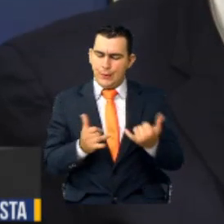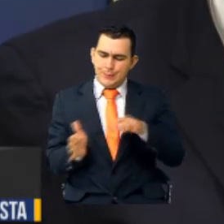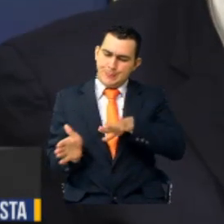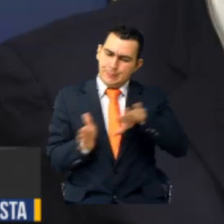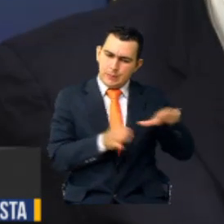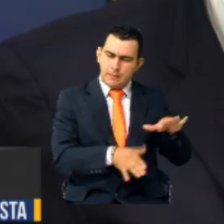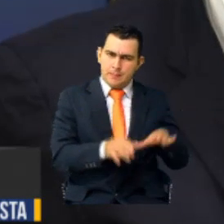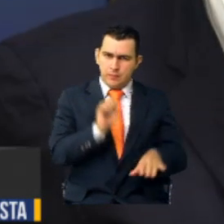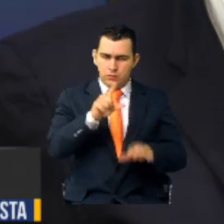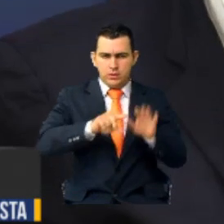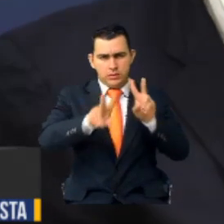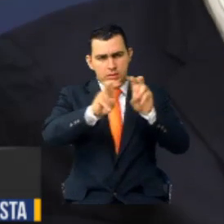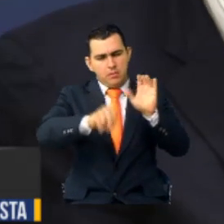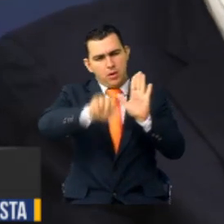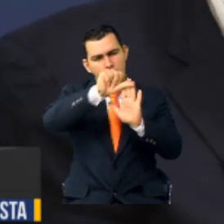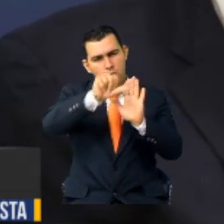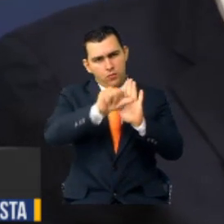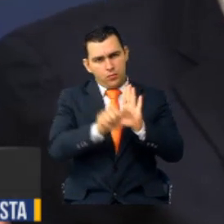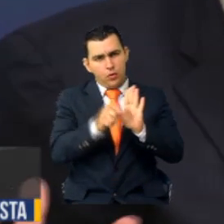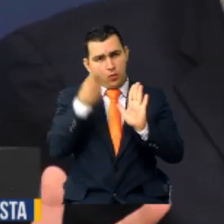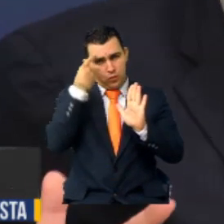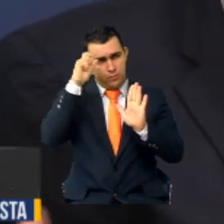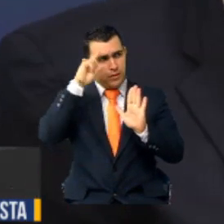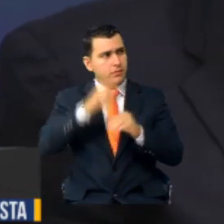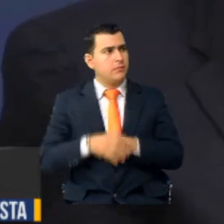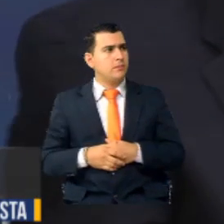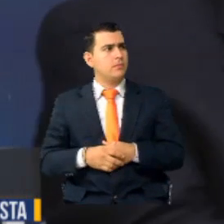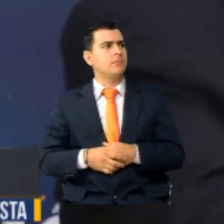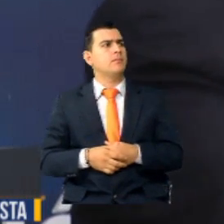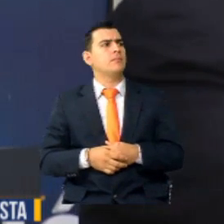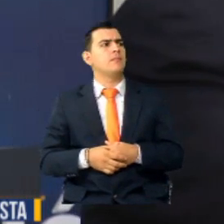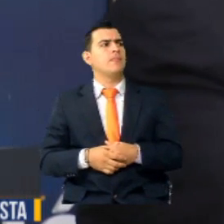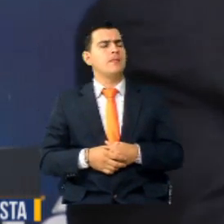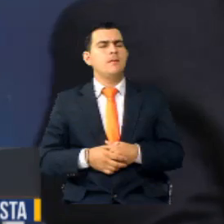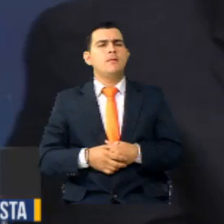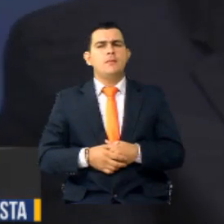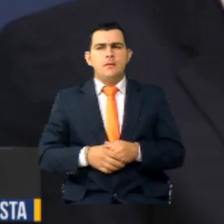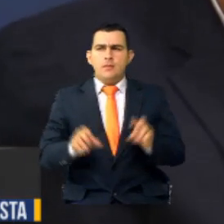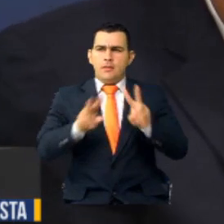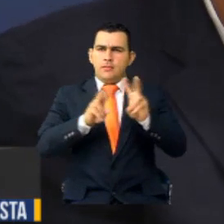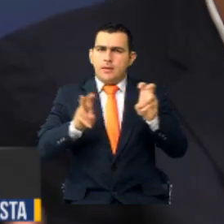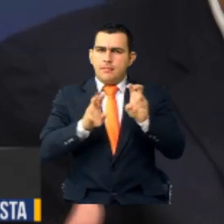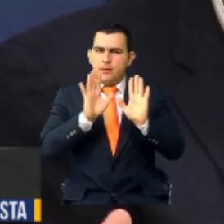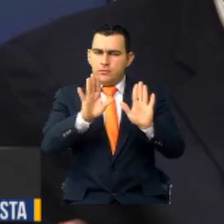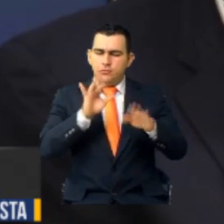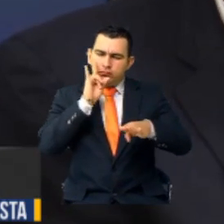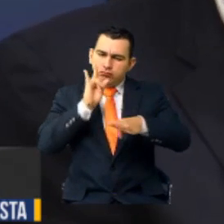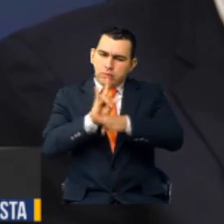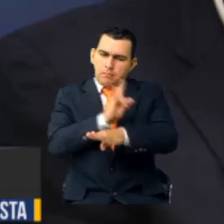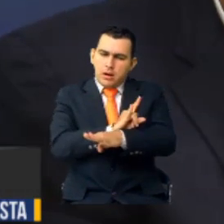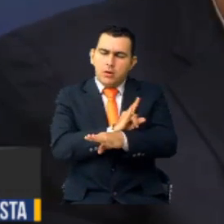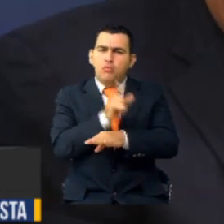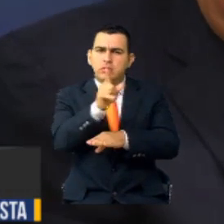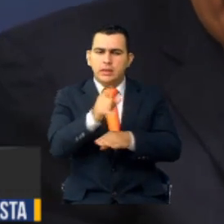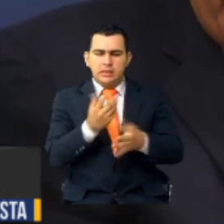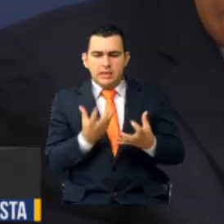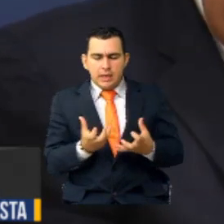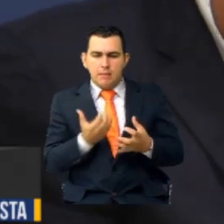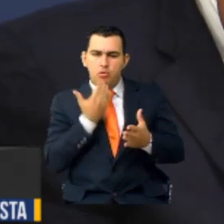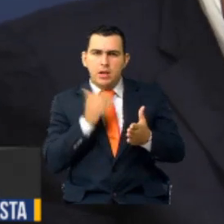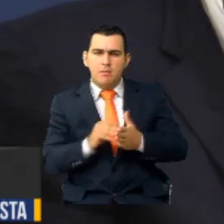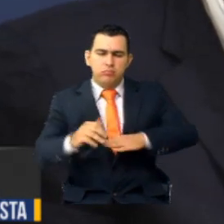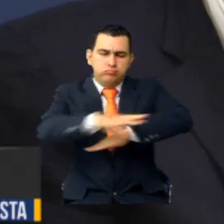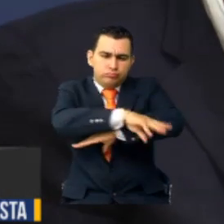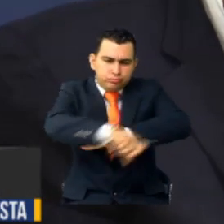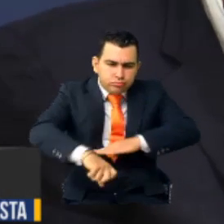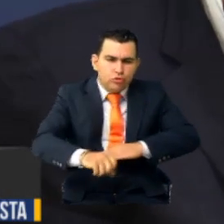gobierno, usted habla de en temas de seguridad. ¿Qué programa de prevención contra el delito propone usted, teniendo en